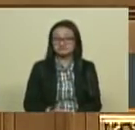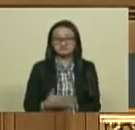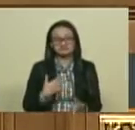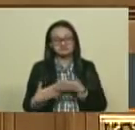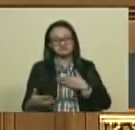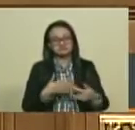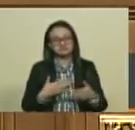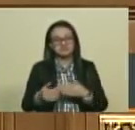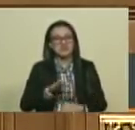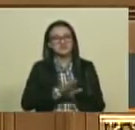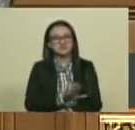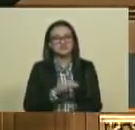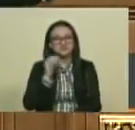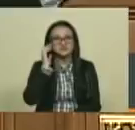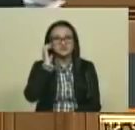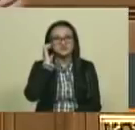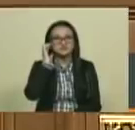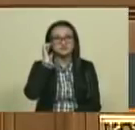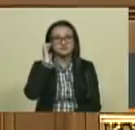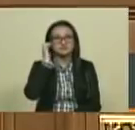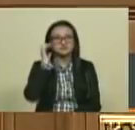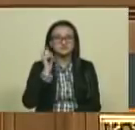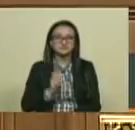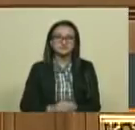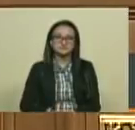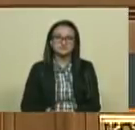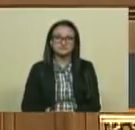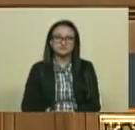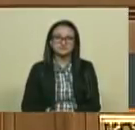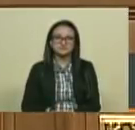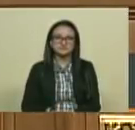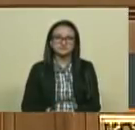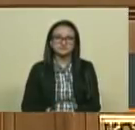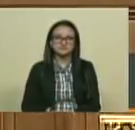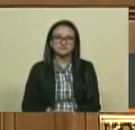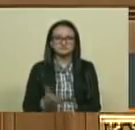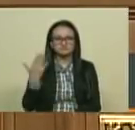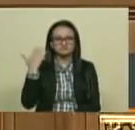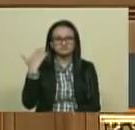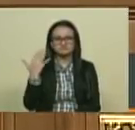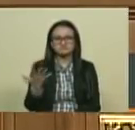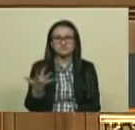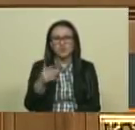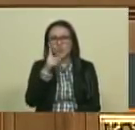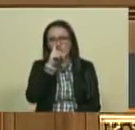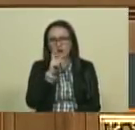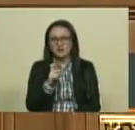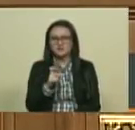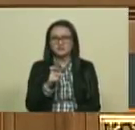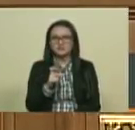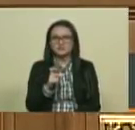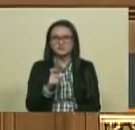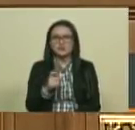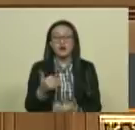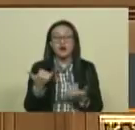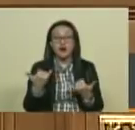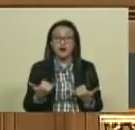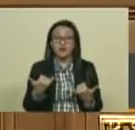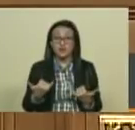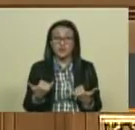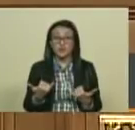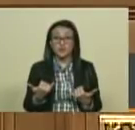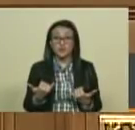escrúpulo. Eso ocurrió hace aproximadamente un año. Hoy, a